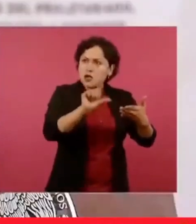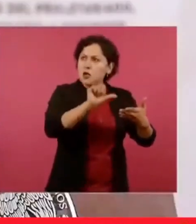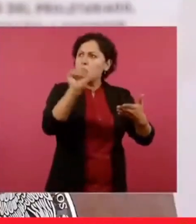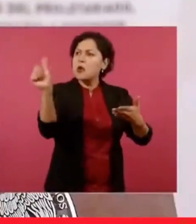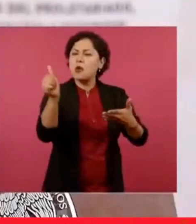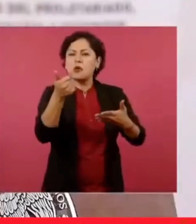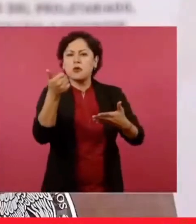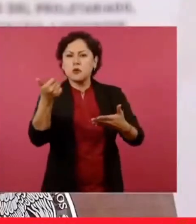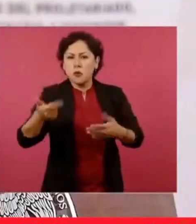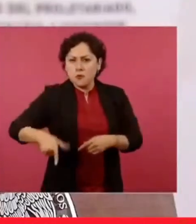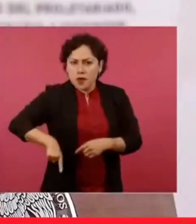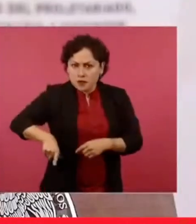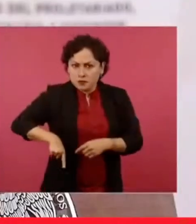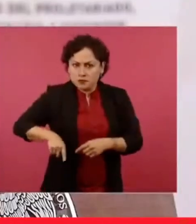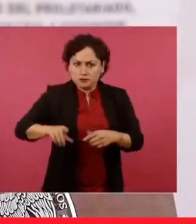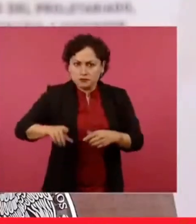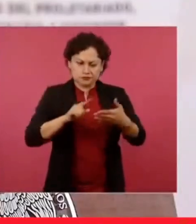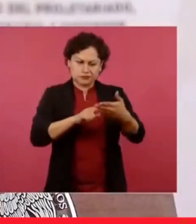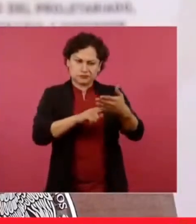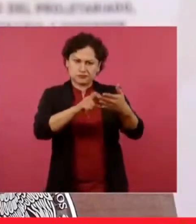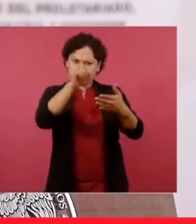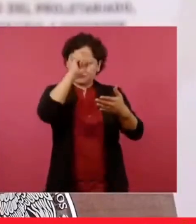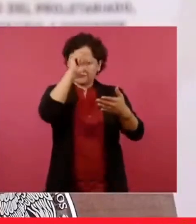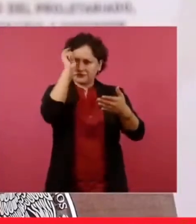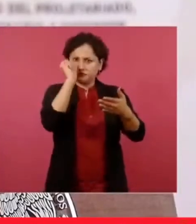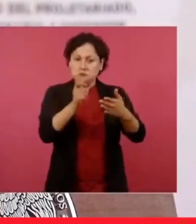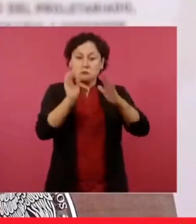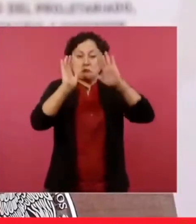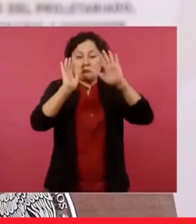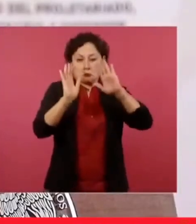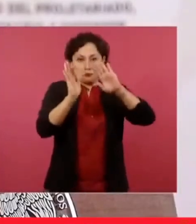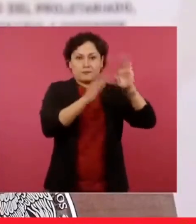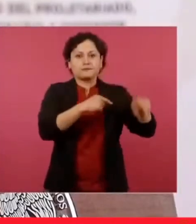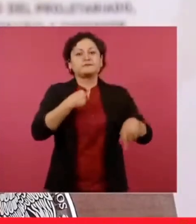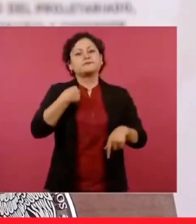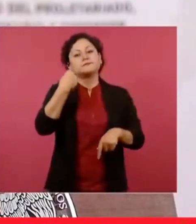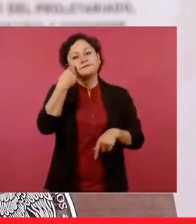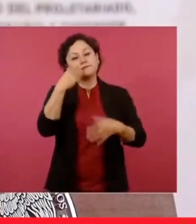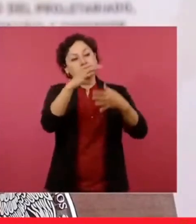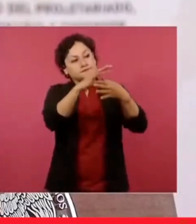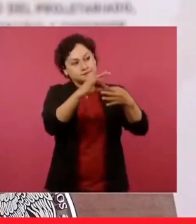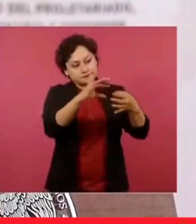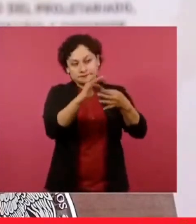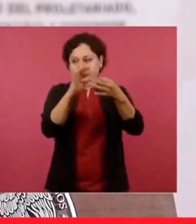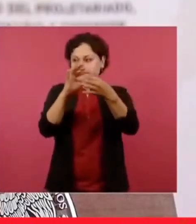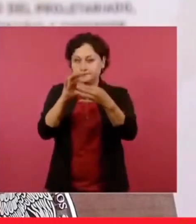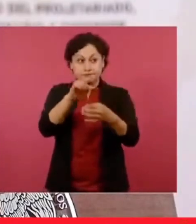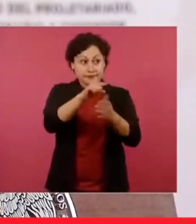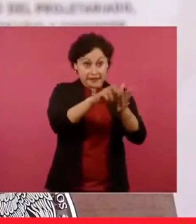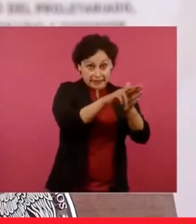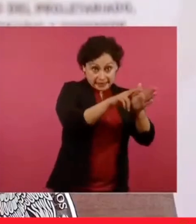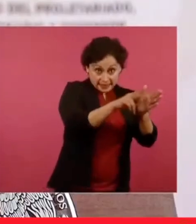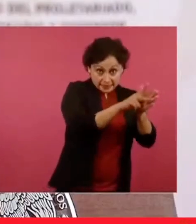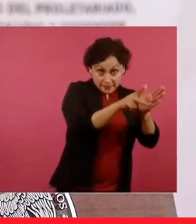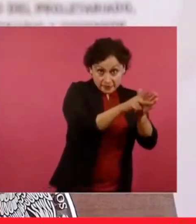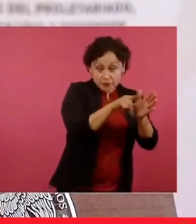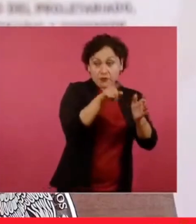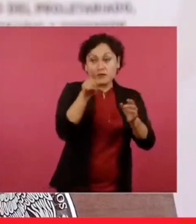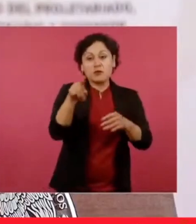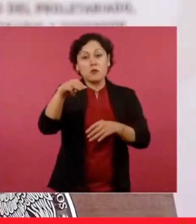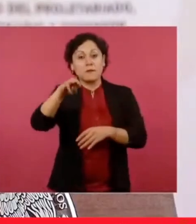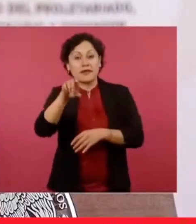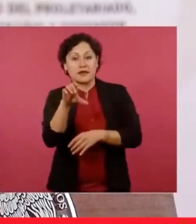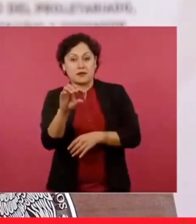signifique. Pero hay que aclararles a México Evalúa y al diario Reforma que cada día la Comisión Federal